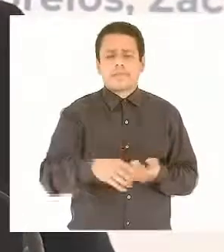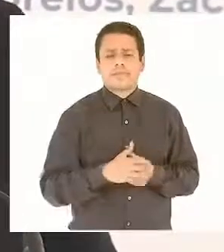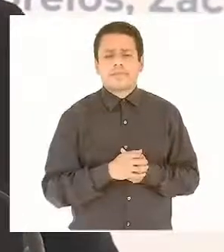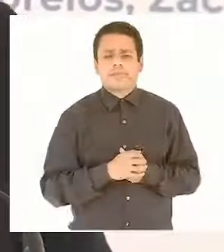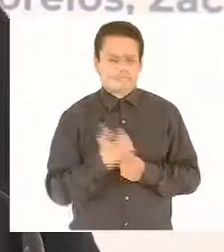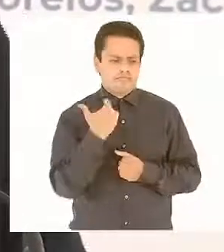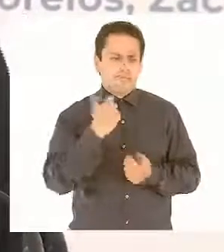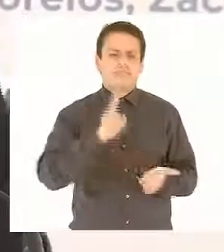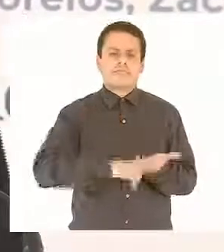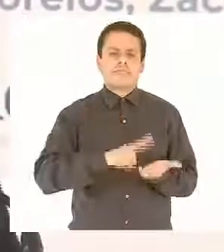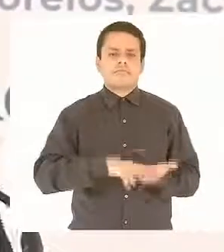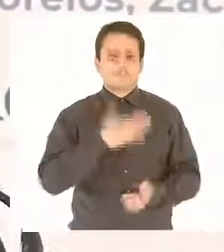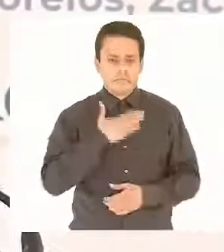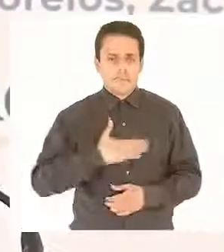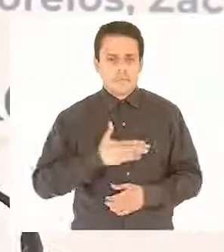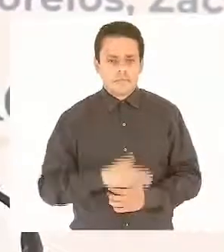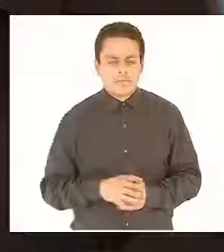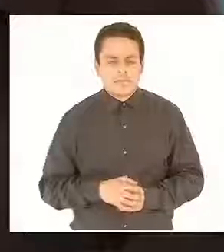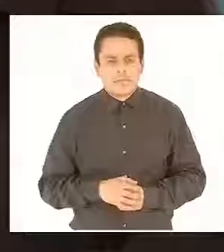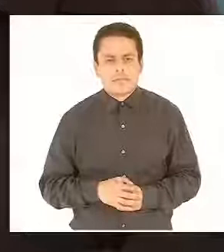a precios justos.